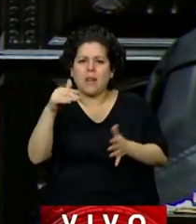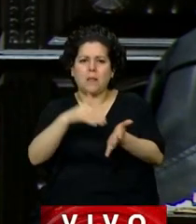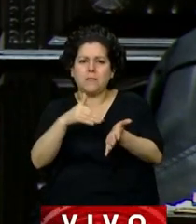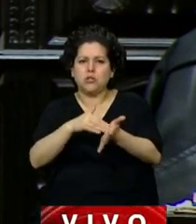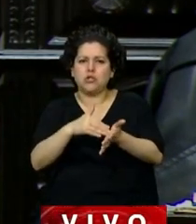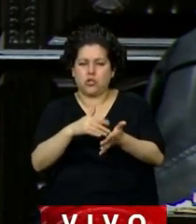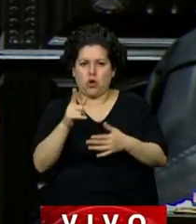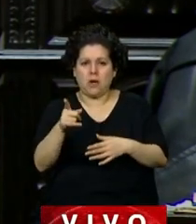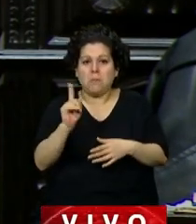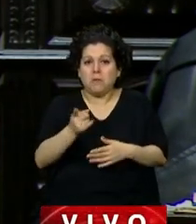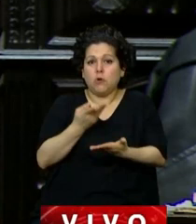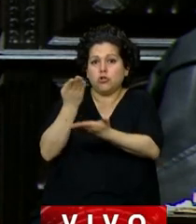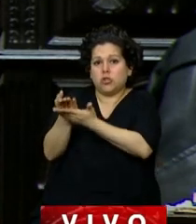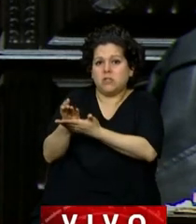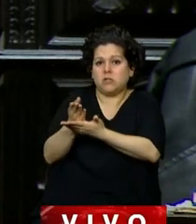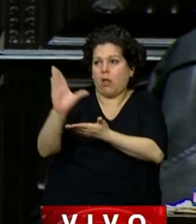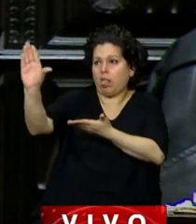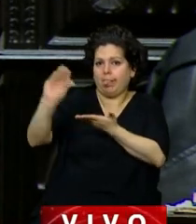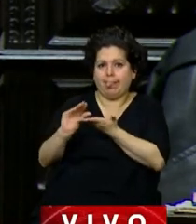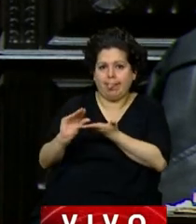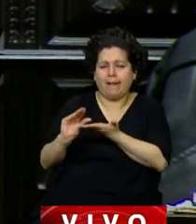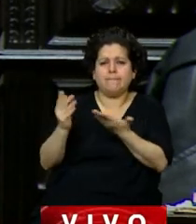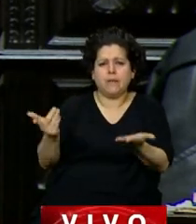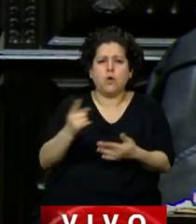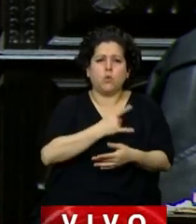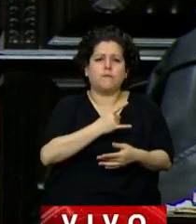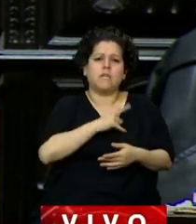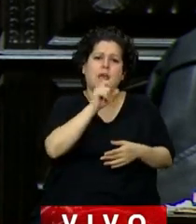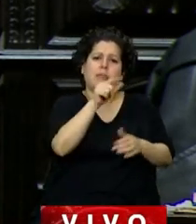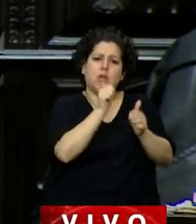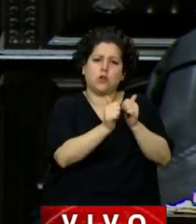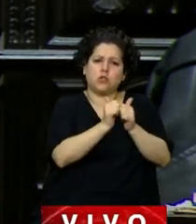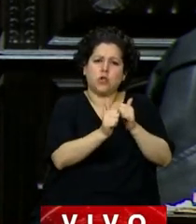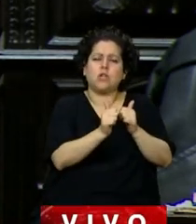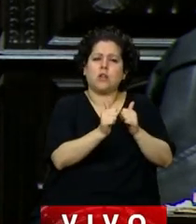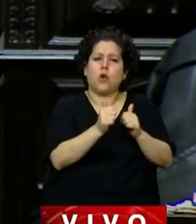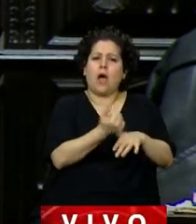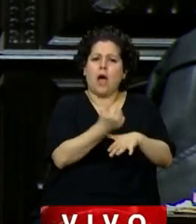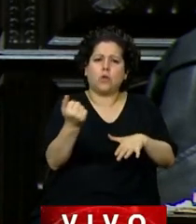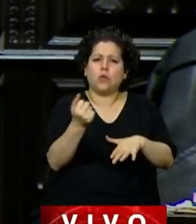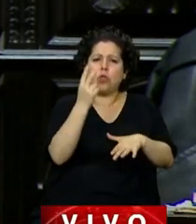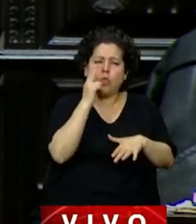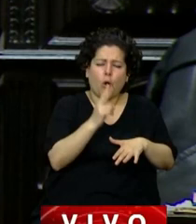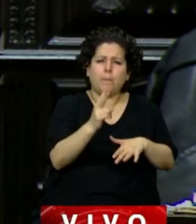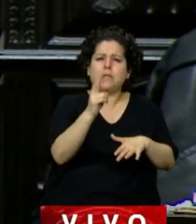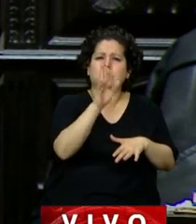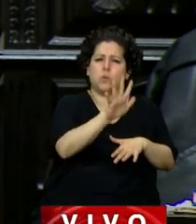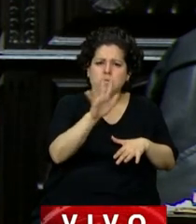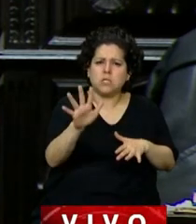menos de lo que solicitó el CIM, y la Universidad Nacional de Rosario con un ajuste de 2.855